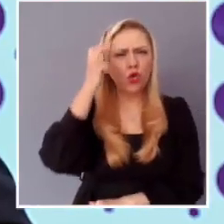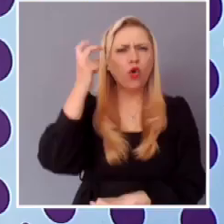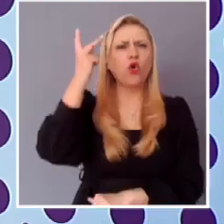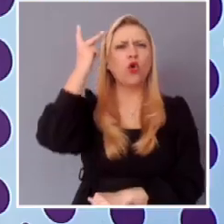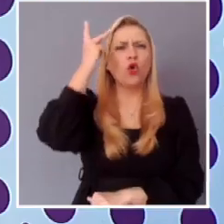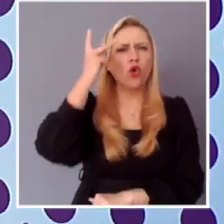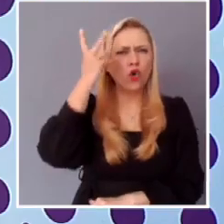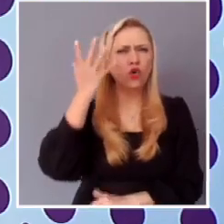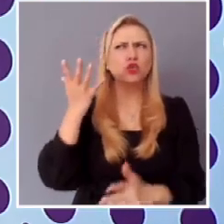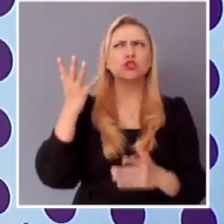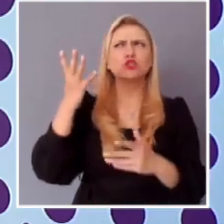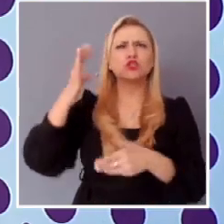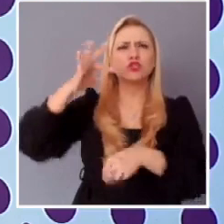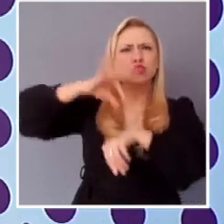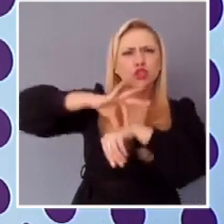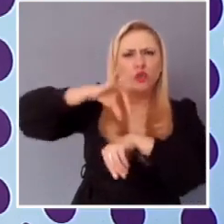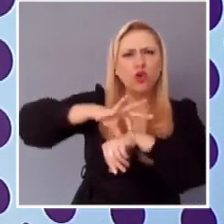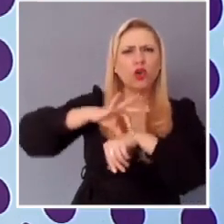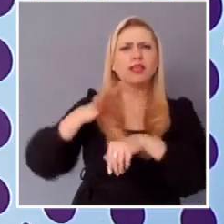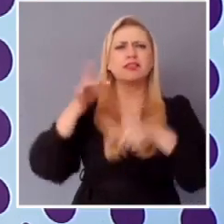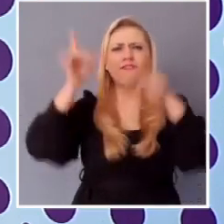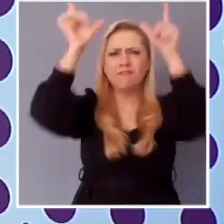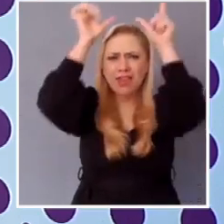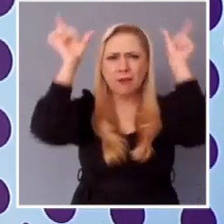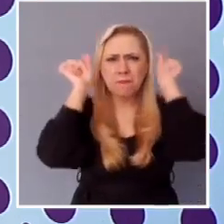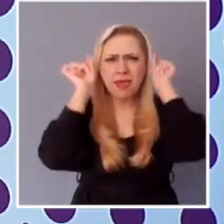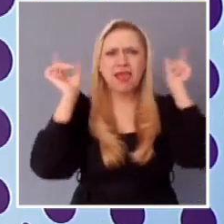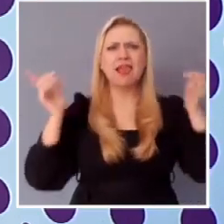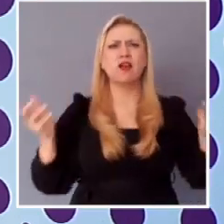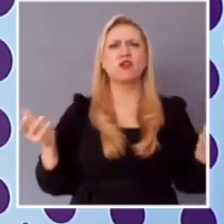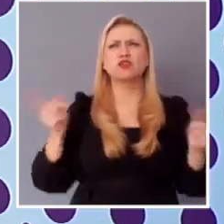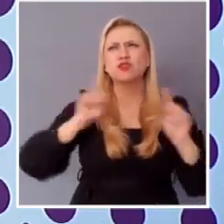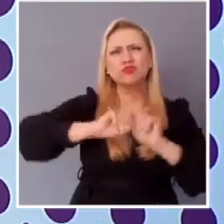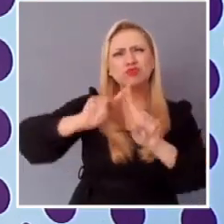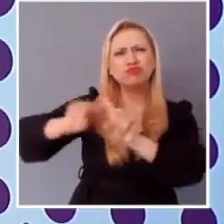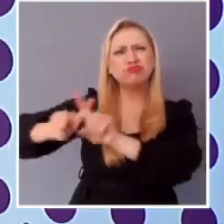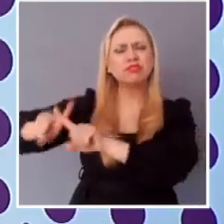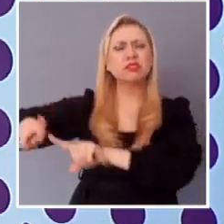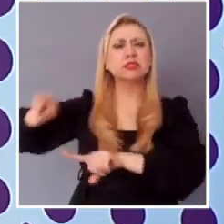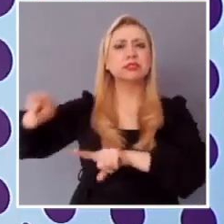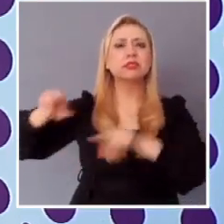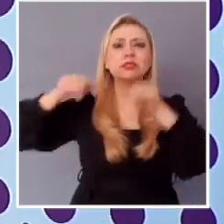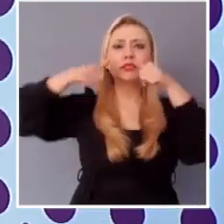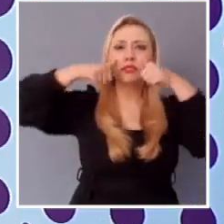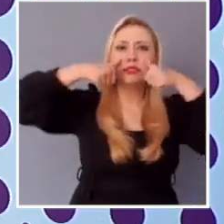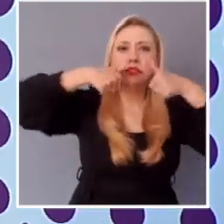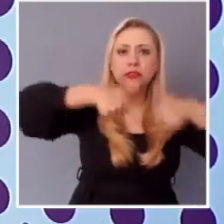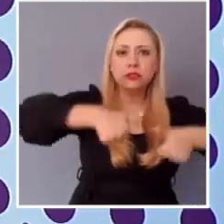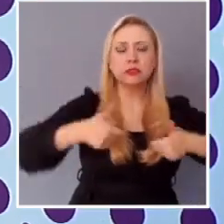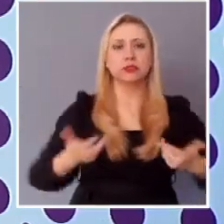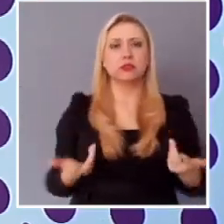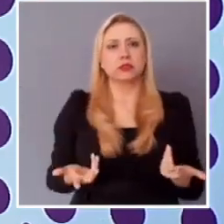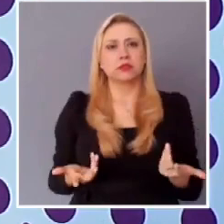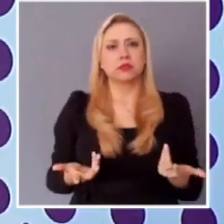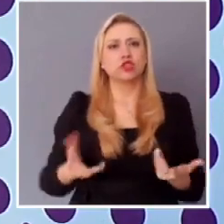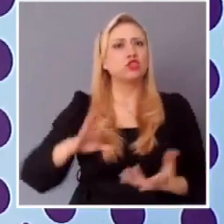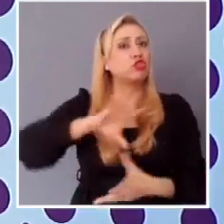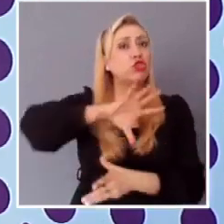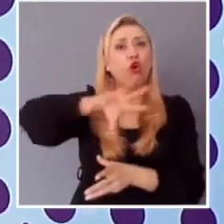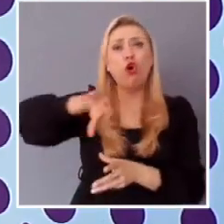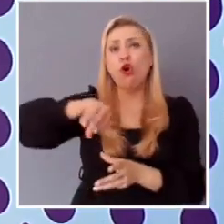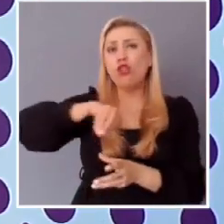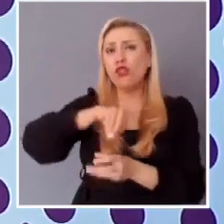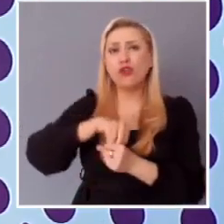en los servicios. La reforma no es antipsiquiátrica, es fundamental que psiquiatras, psicólogos, terapeutas,